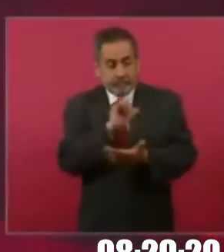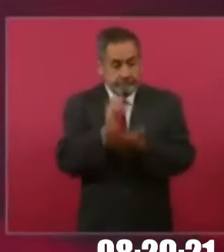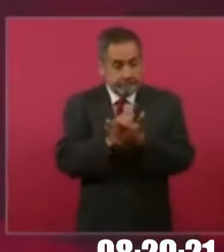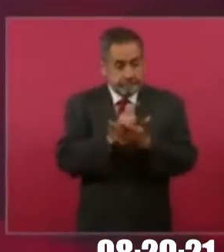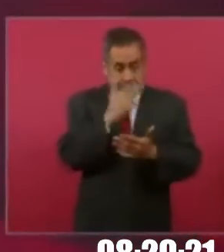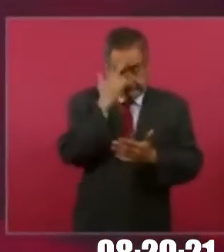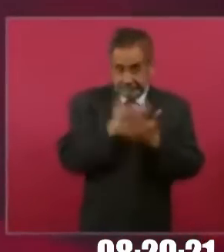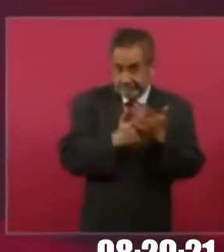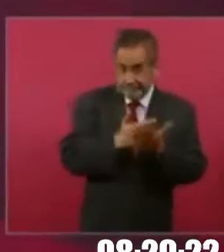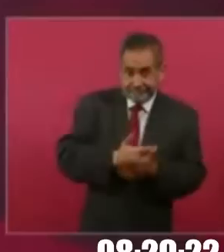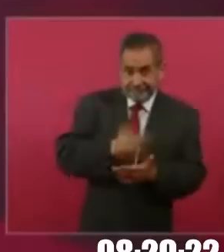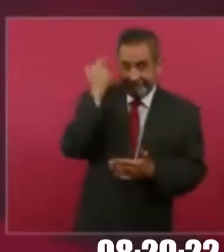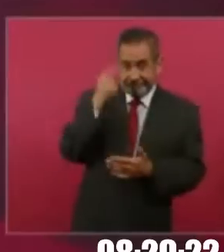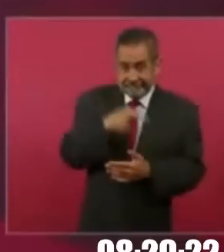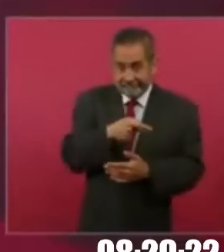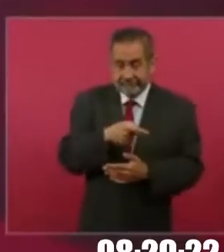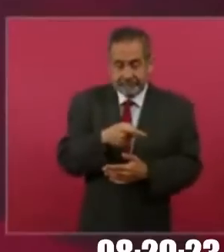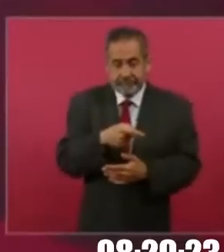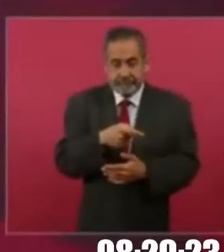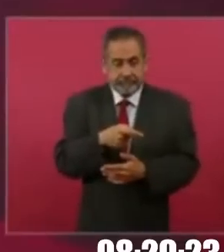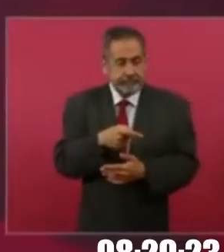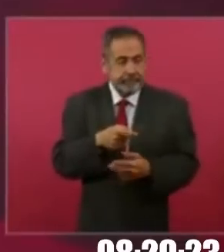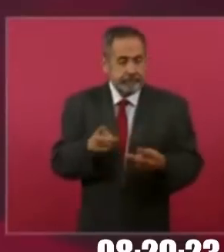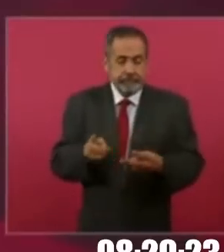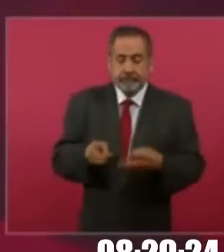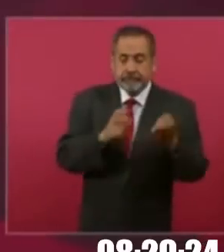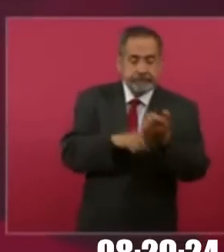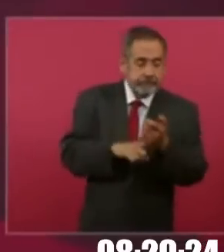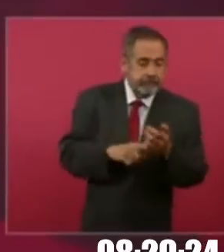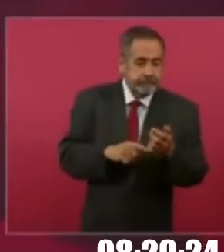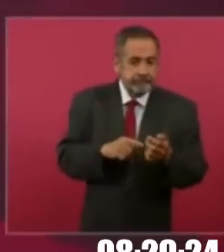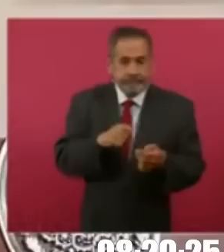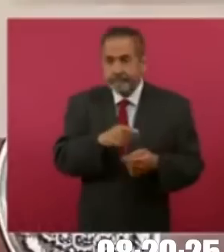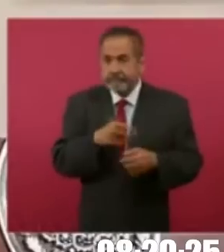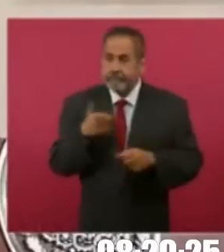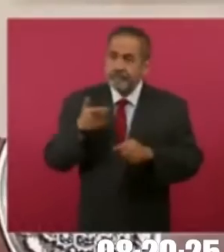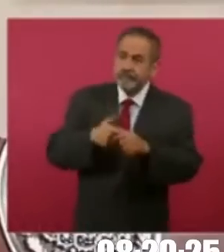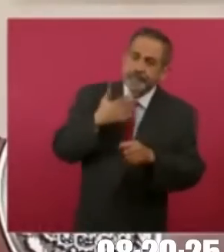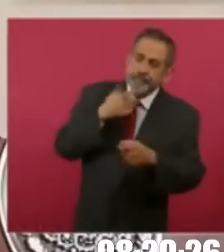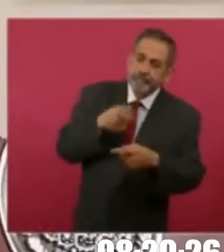delito grave al que se dedica a